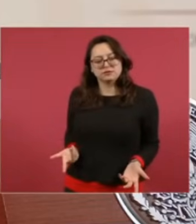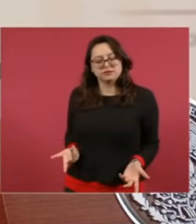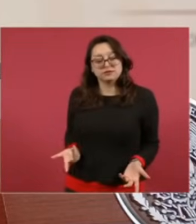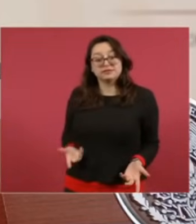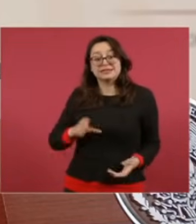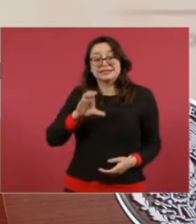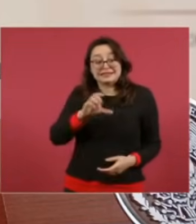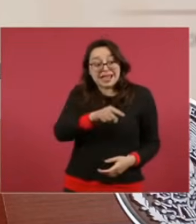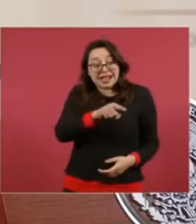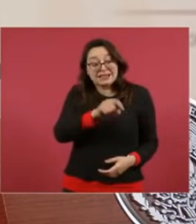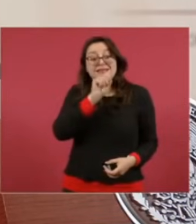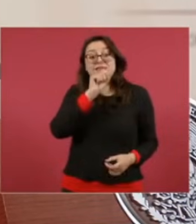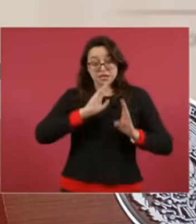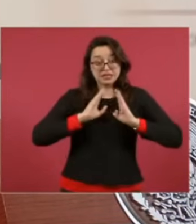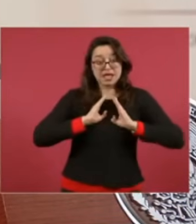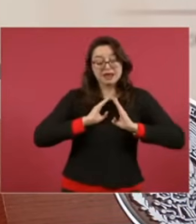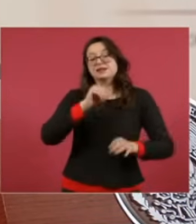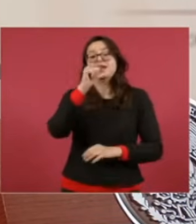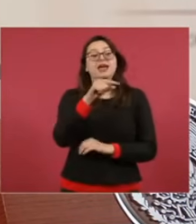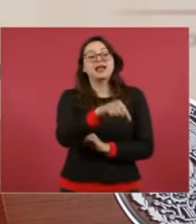Un civil,